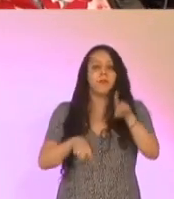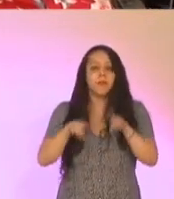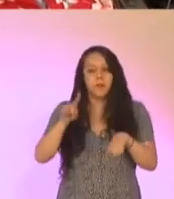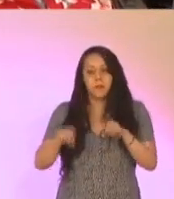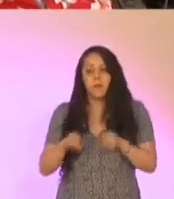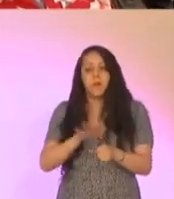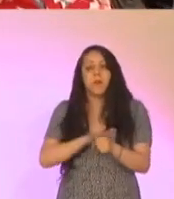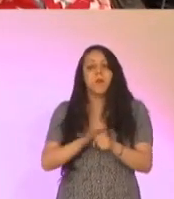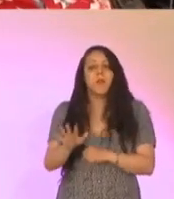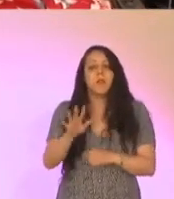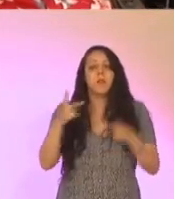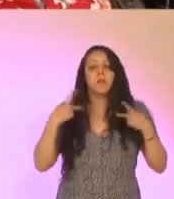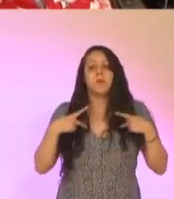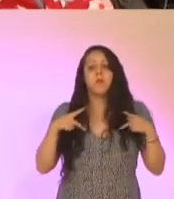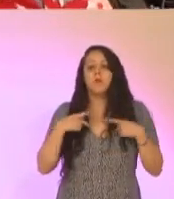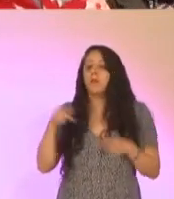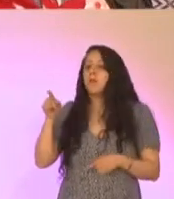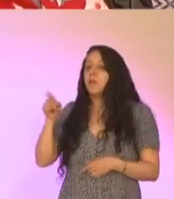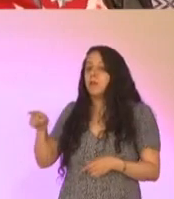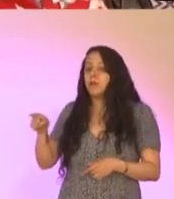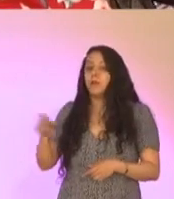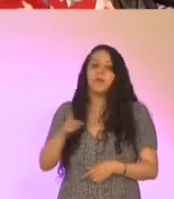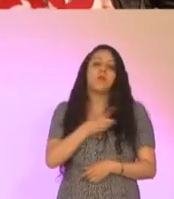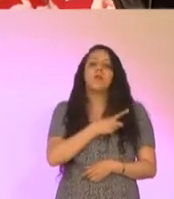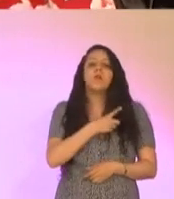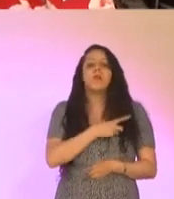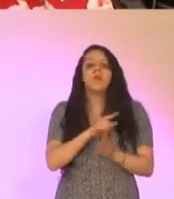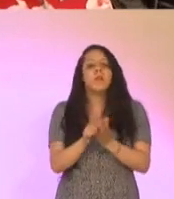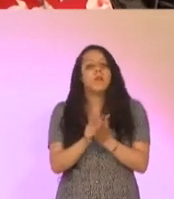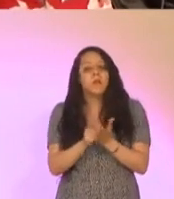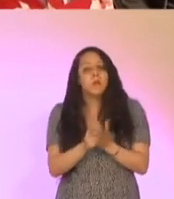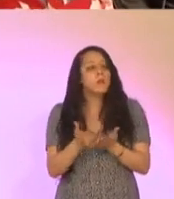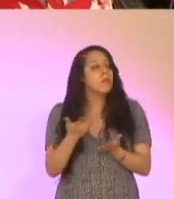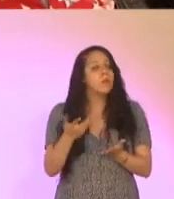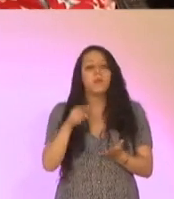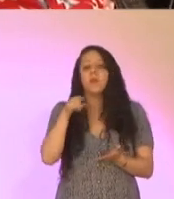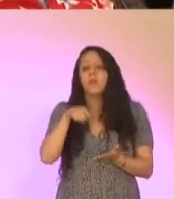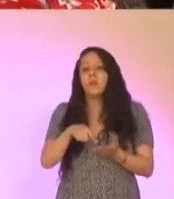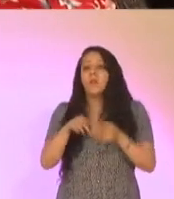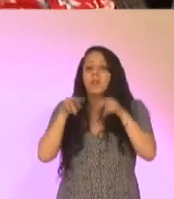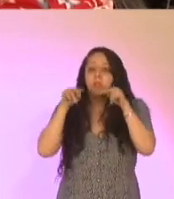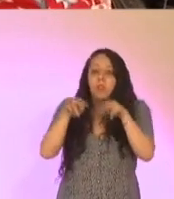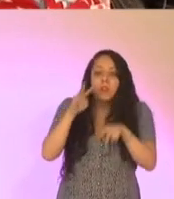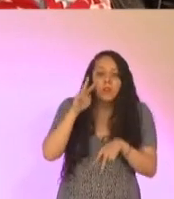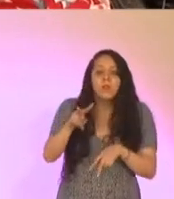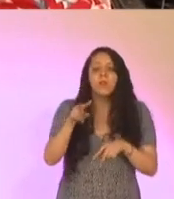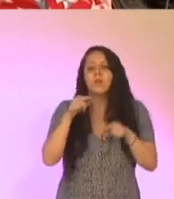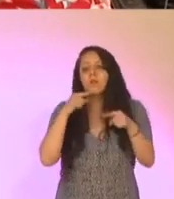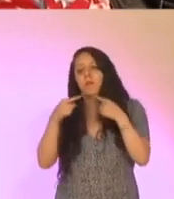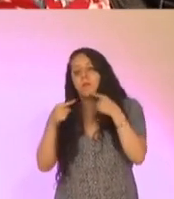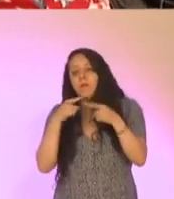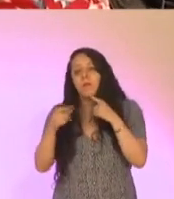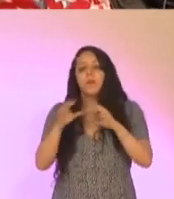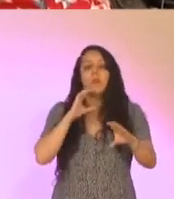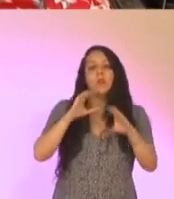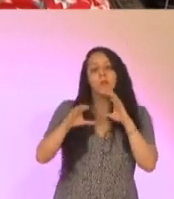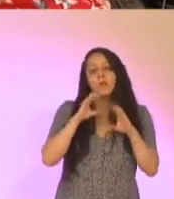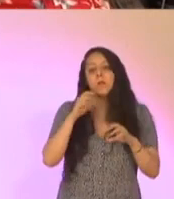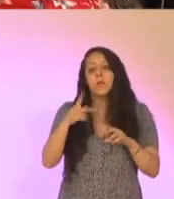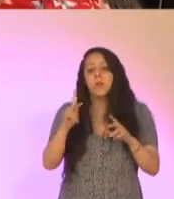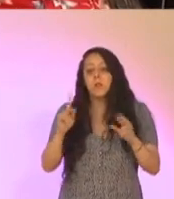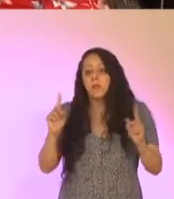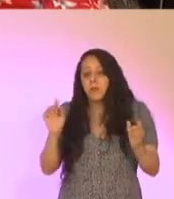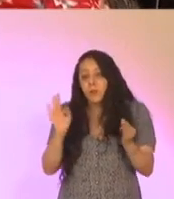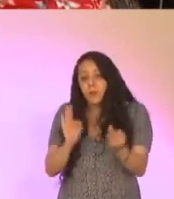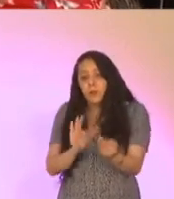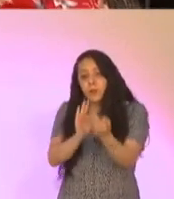capacidad que teníamos en la redacción para discutir los temas y discutir los de una manera muy cercana es decir tenemos una